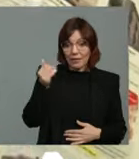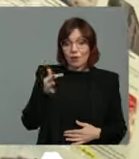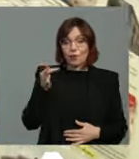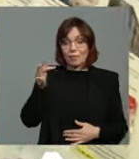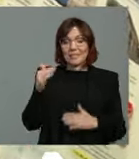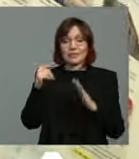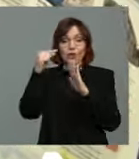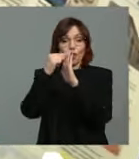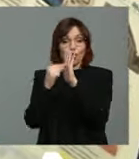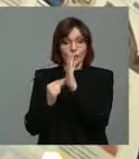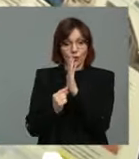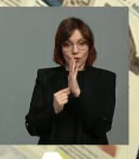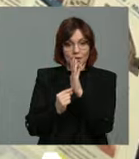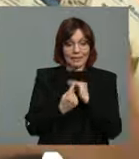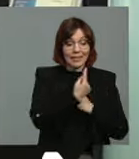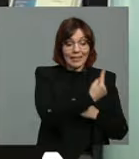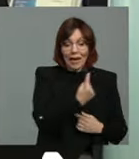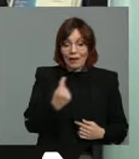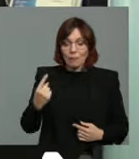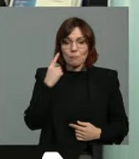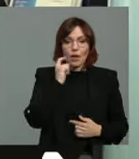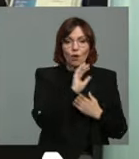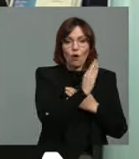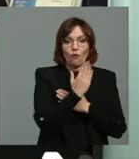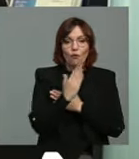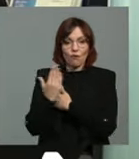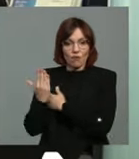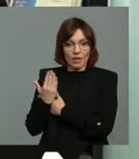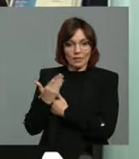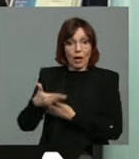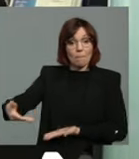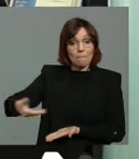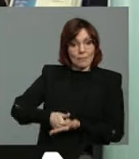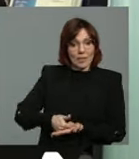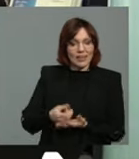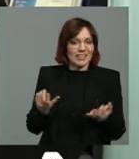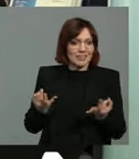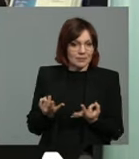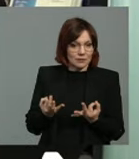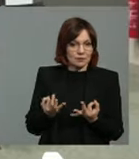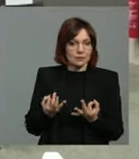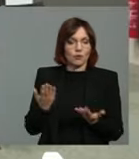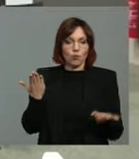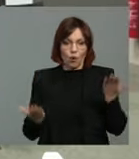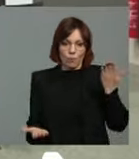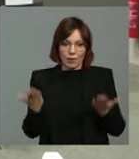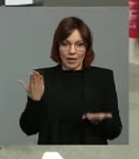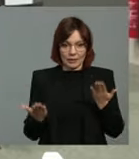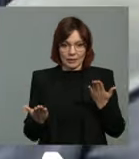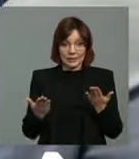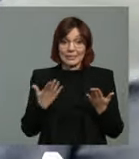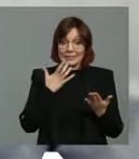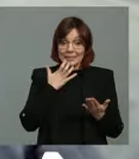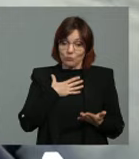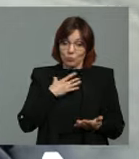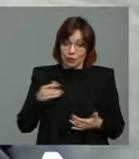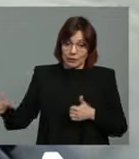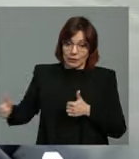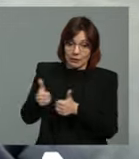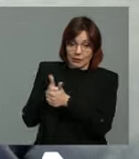hipotecas qué me da cada banco qué me pide a cambio etcétera etcétera etcétera Y si puedo también hacerme valer de profesionales que me ayuden a